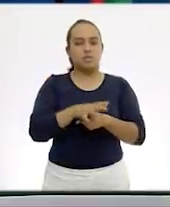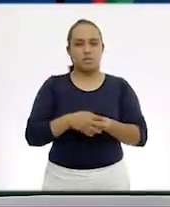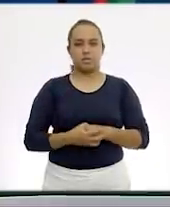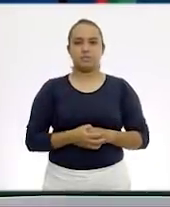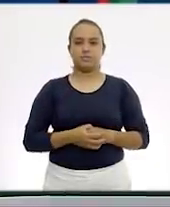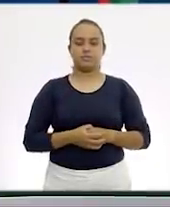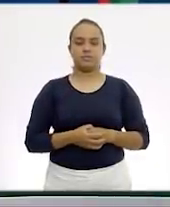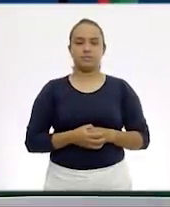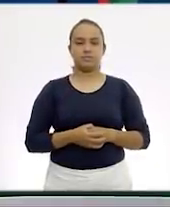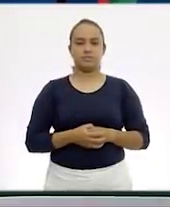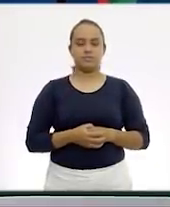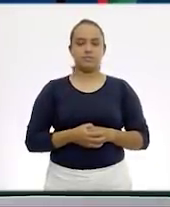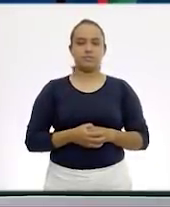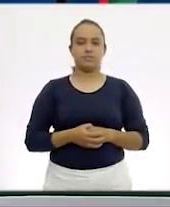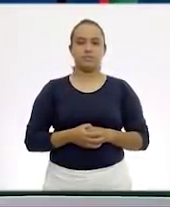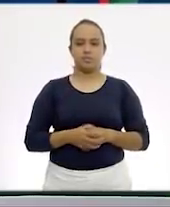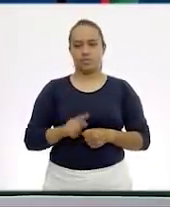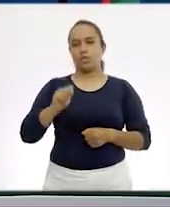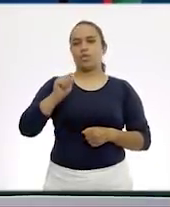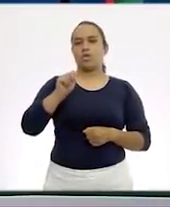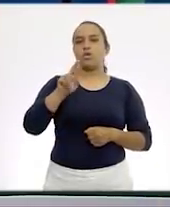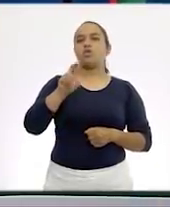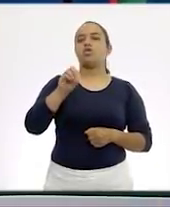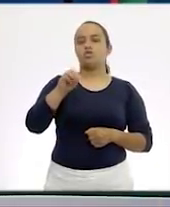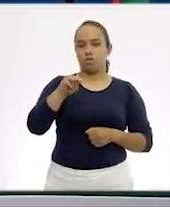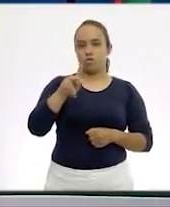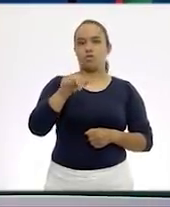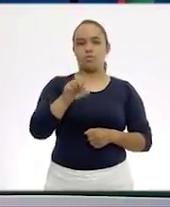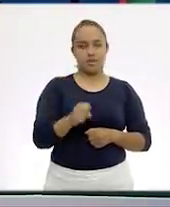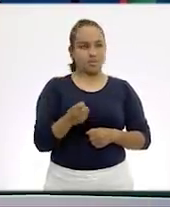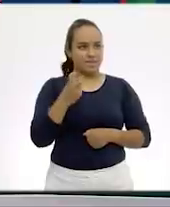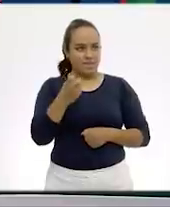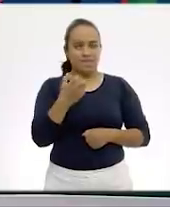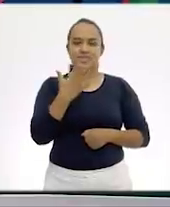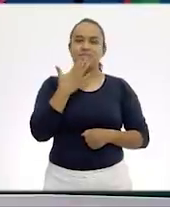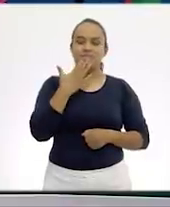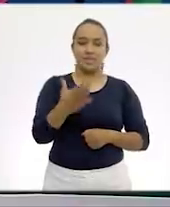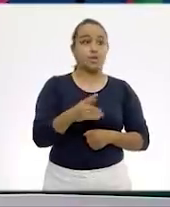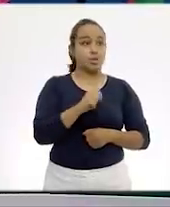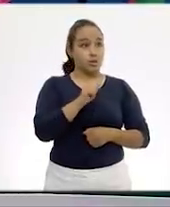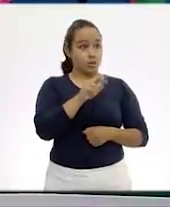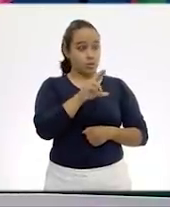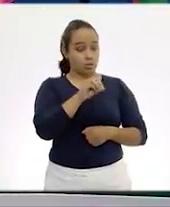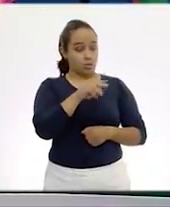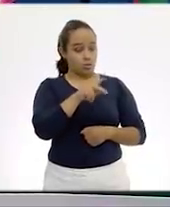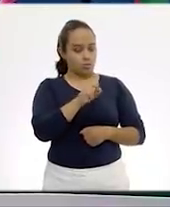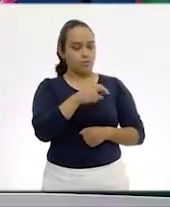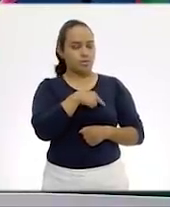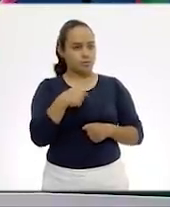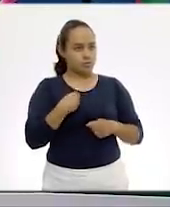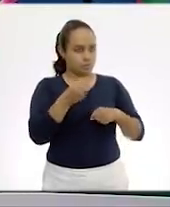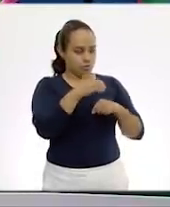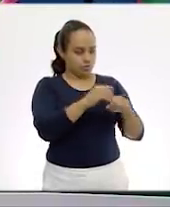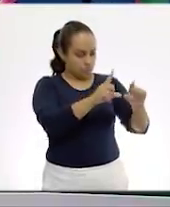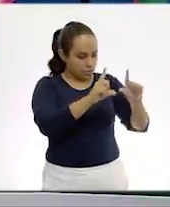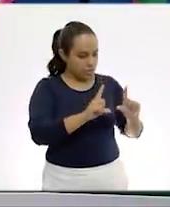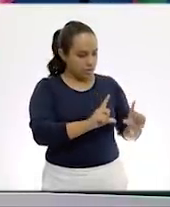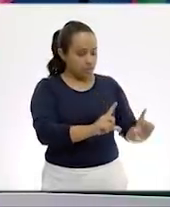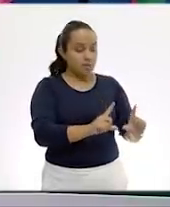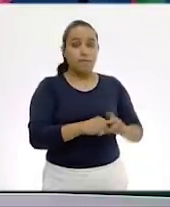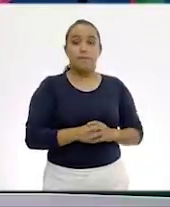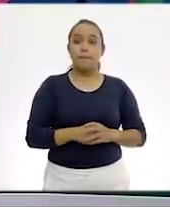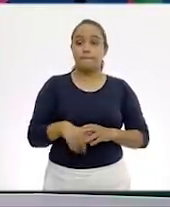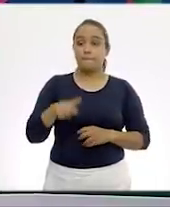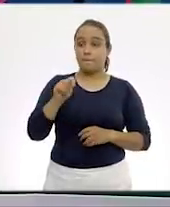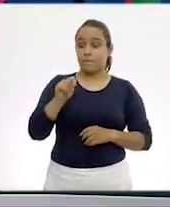En... Trompas de falopio. Muy bien. Sí. Sí. Son trompas, las colocamos en la parte de abajo muy bien. Entonces, las trompas